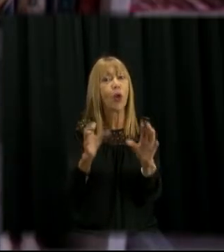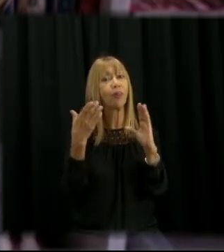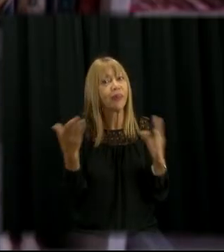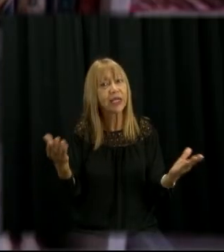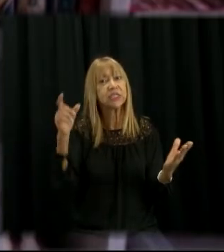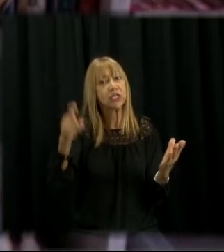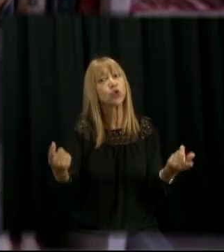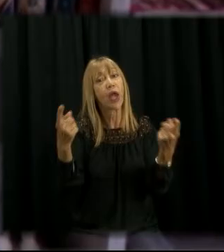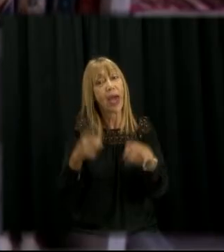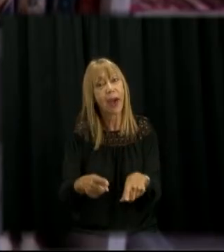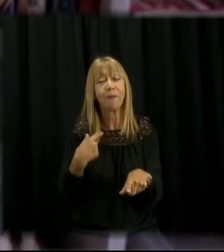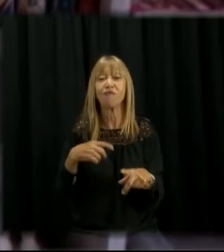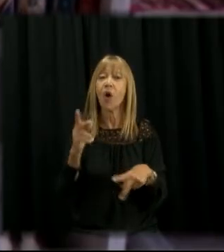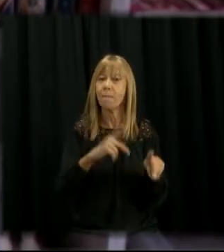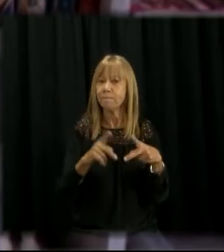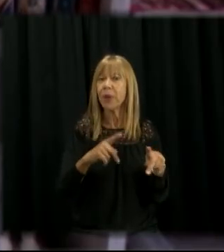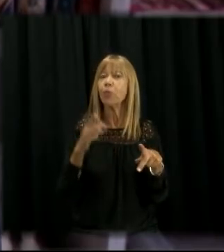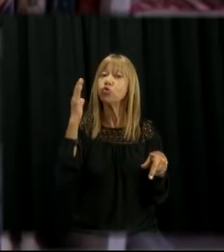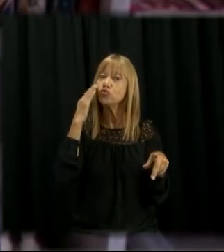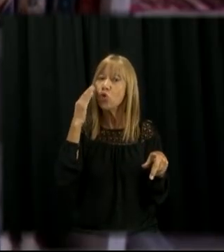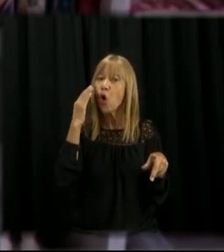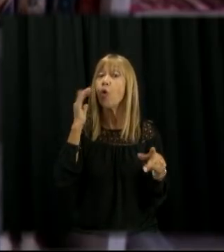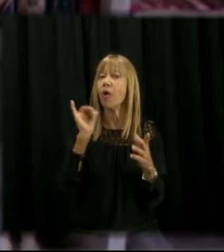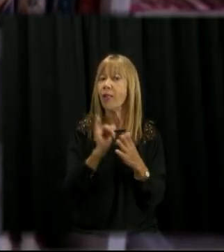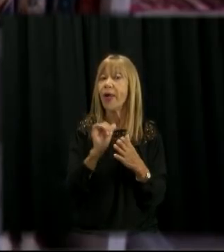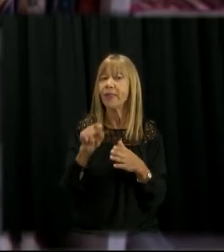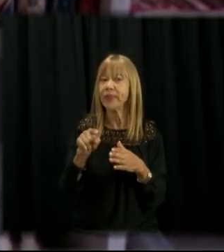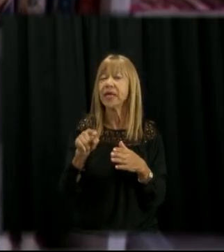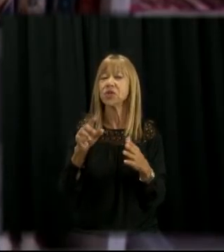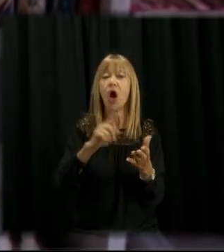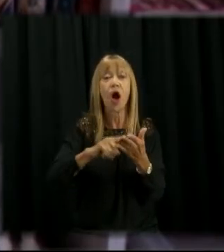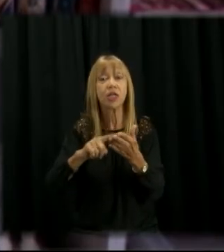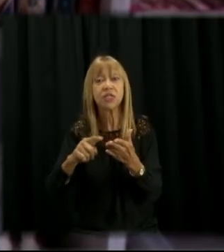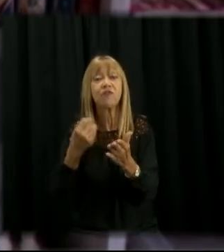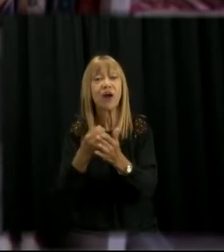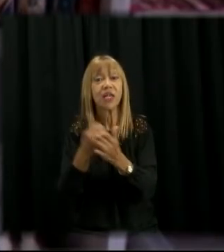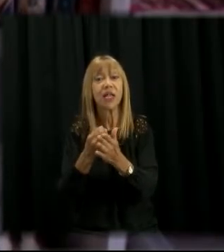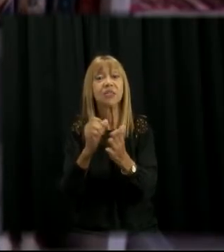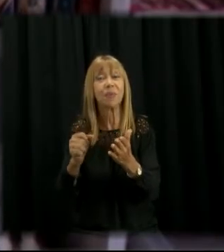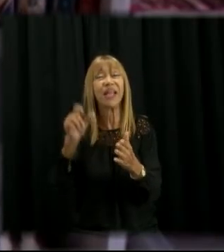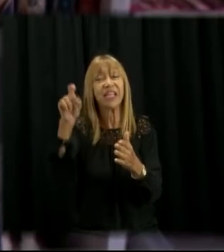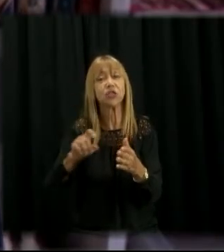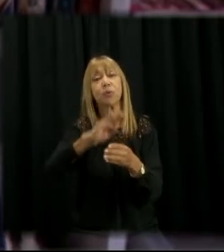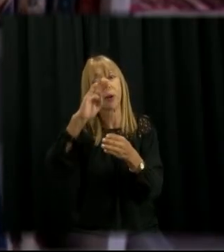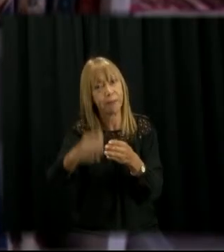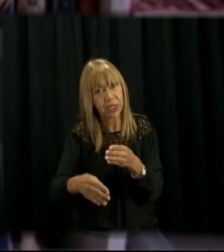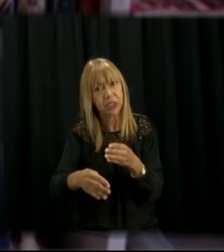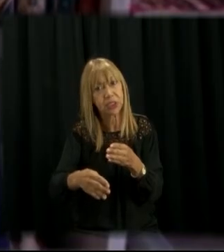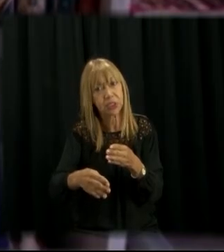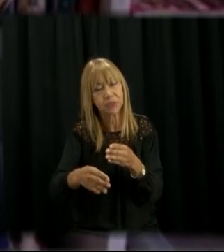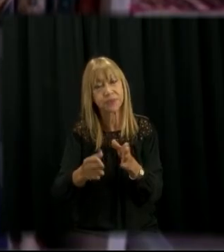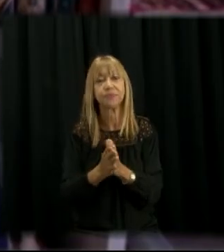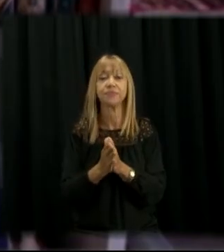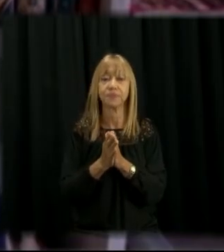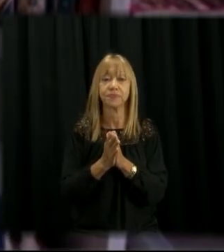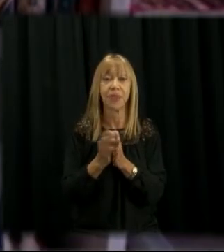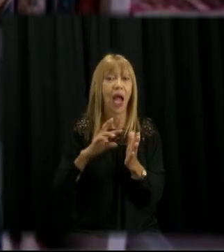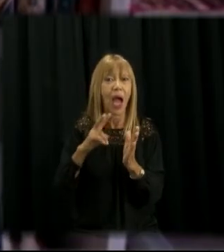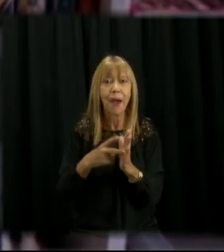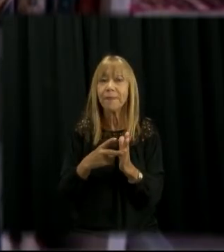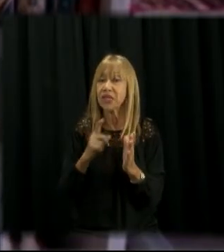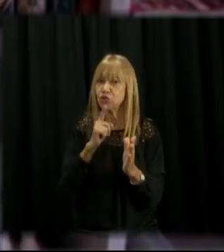peticiones, cosas que se pueden hacer para que la gente sepa que estados financieros auditados tienen que ser completados.